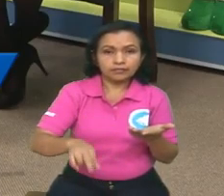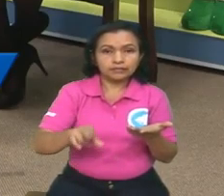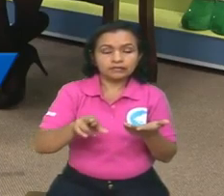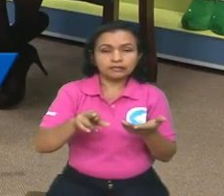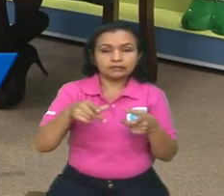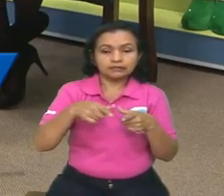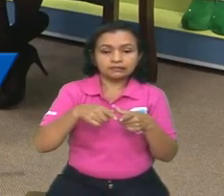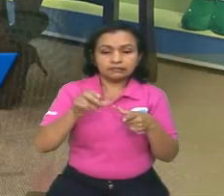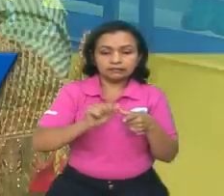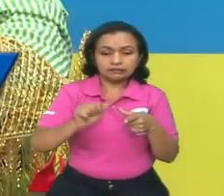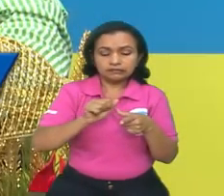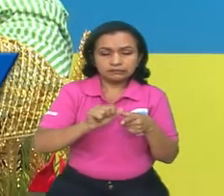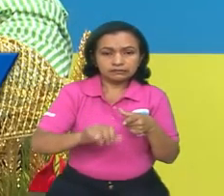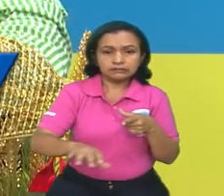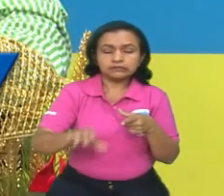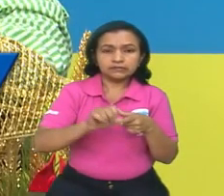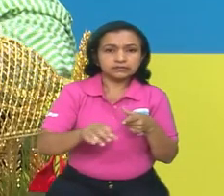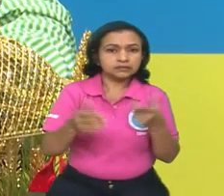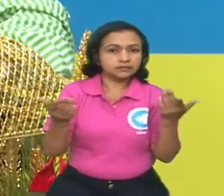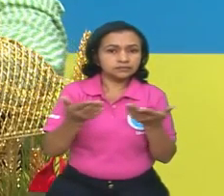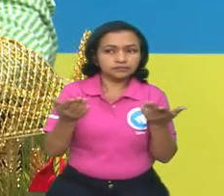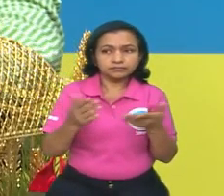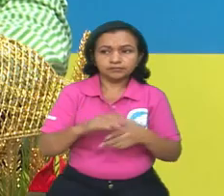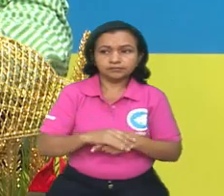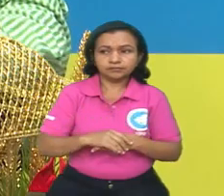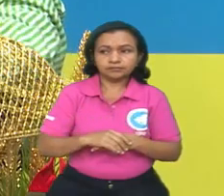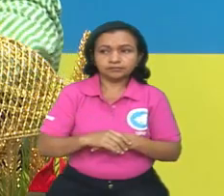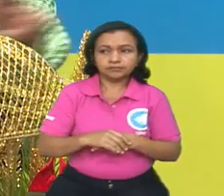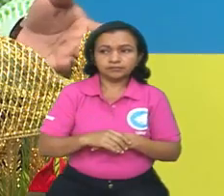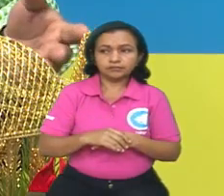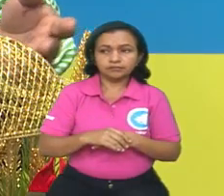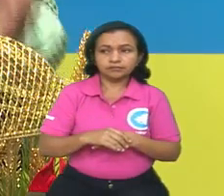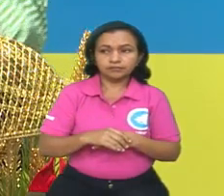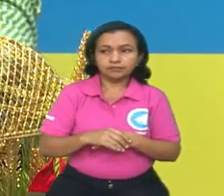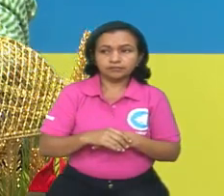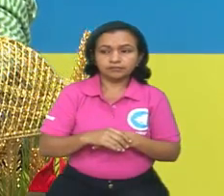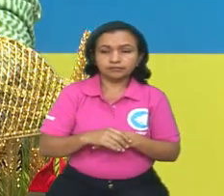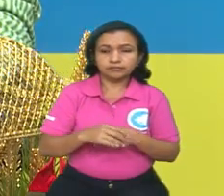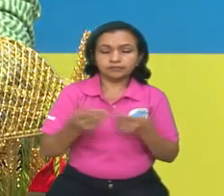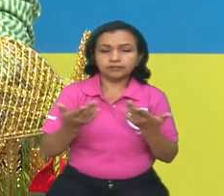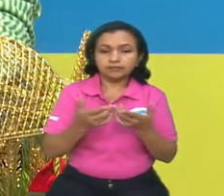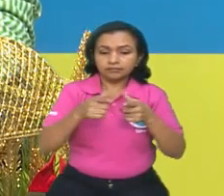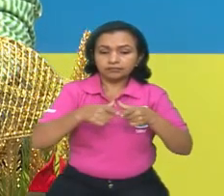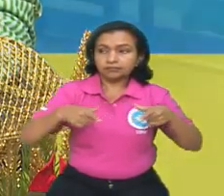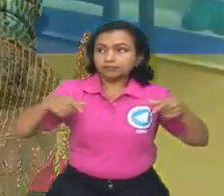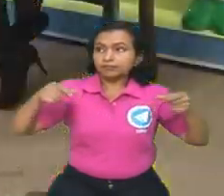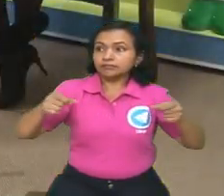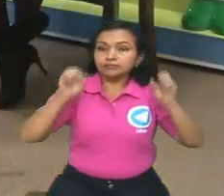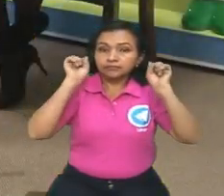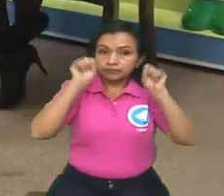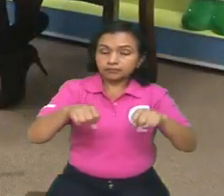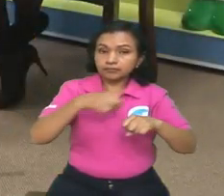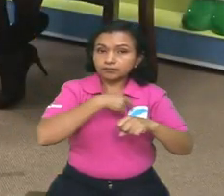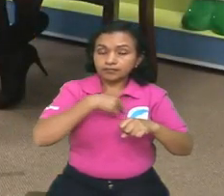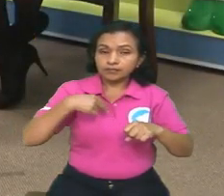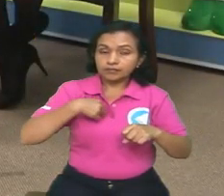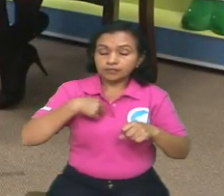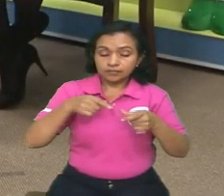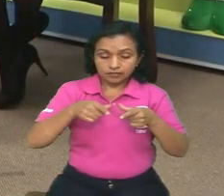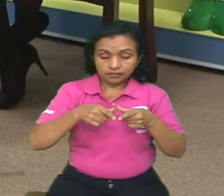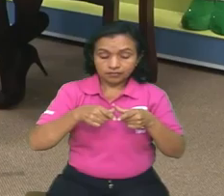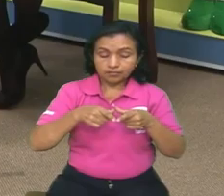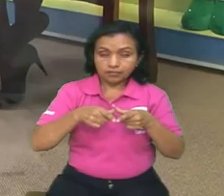que estoy sacando flujo y me mancha quizás la ropa interior. Pues. Así es, puede suceder, porque la vagina